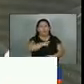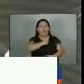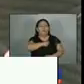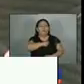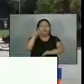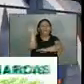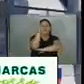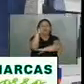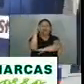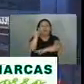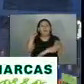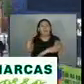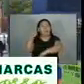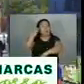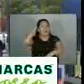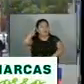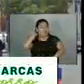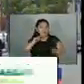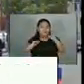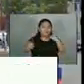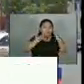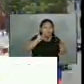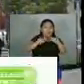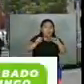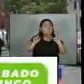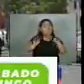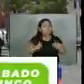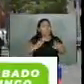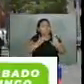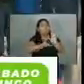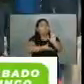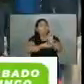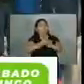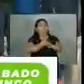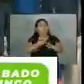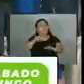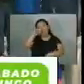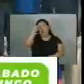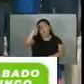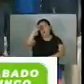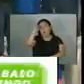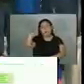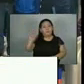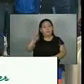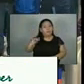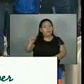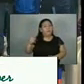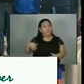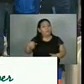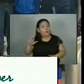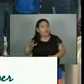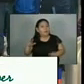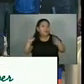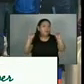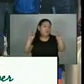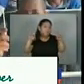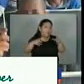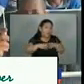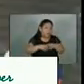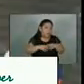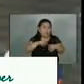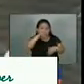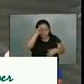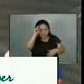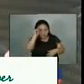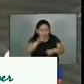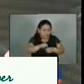Estados Unidos. De acuerdo con el funcionario, hay planes de incrementar permisos similares para este 2023, sobre todo para el rubro de la